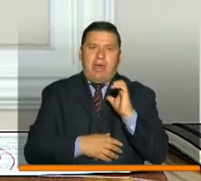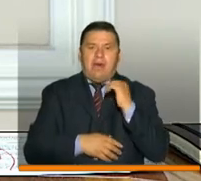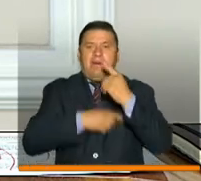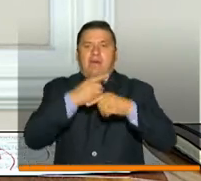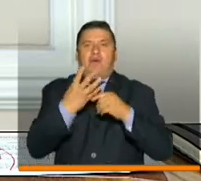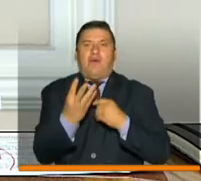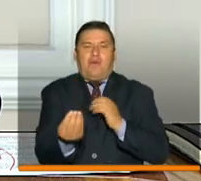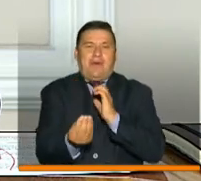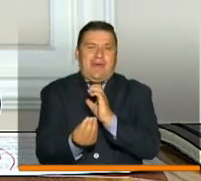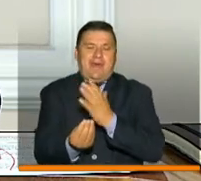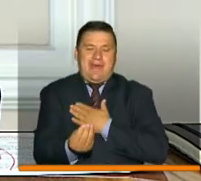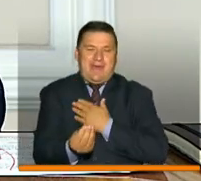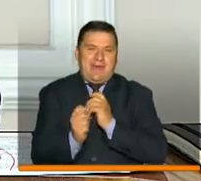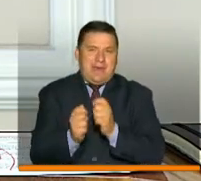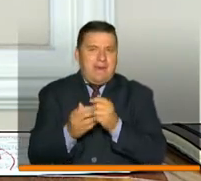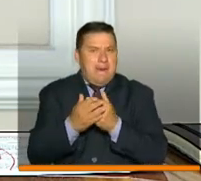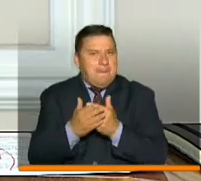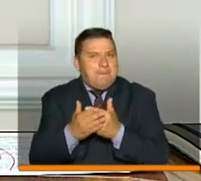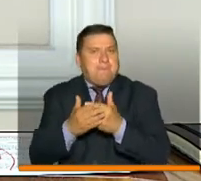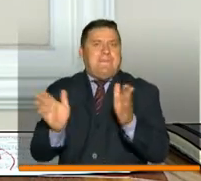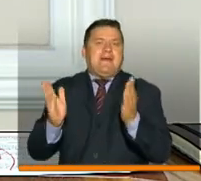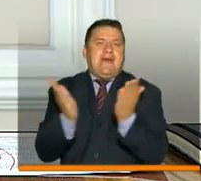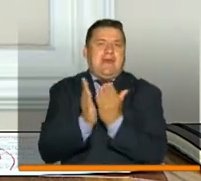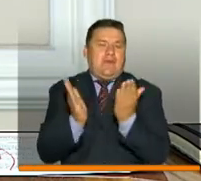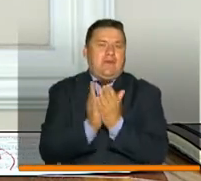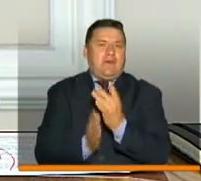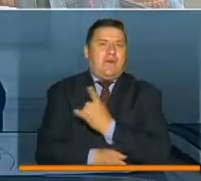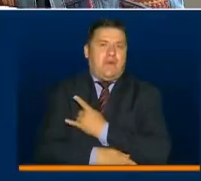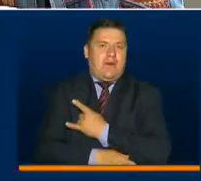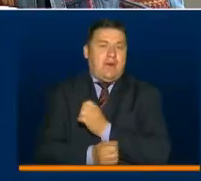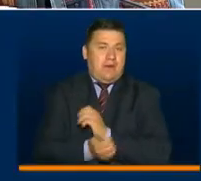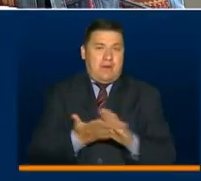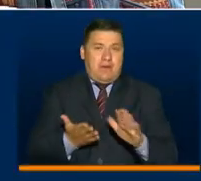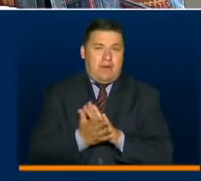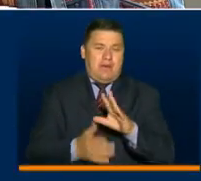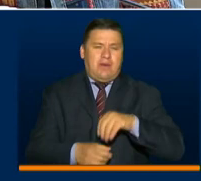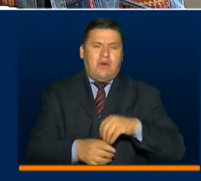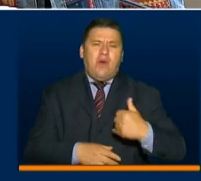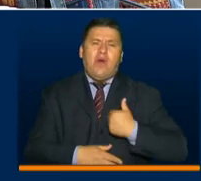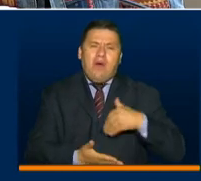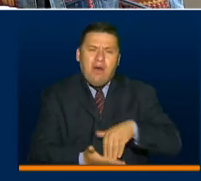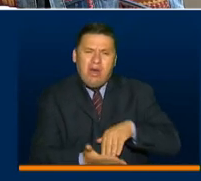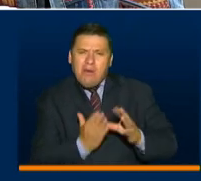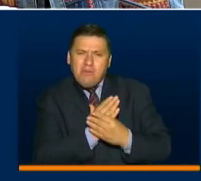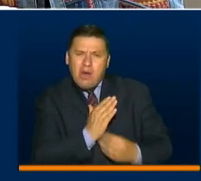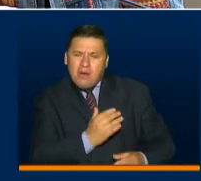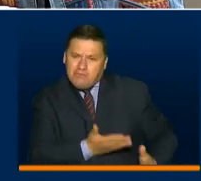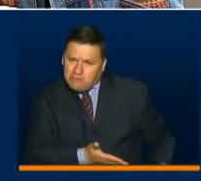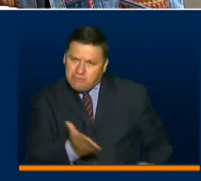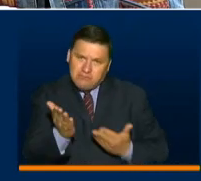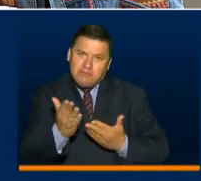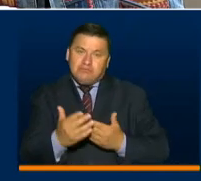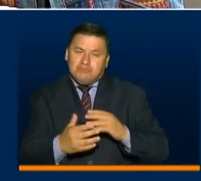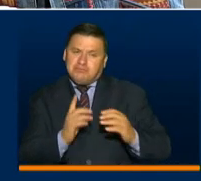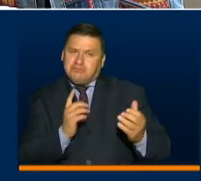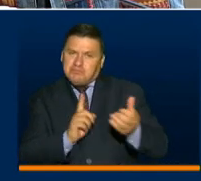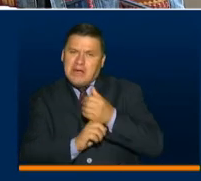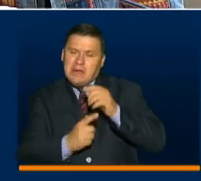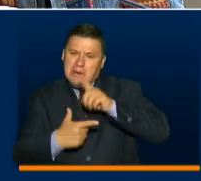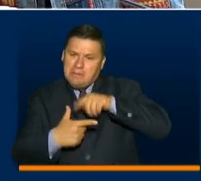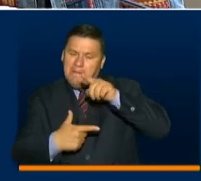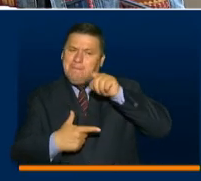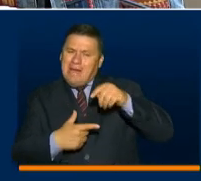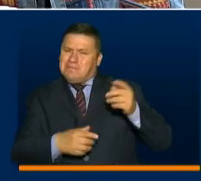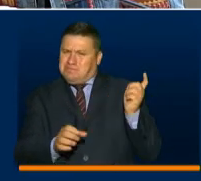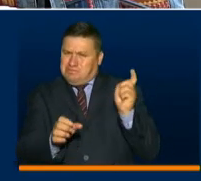que es el programa nuestro de ampliar la educación universitaria gratuita para los jóvenes más vulnerables del país, sigue creciendo y cómo se